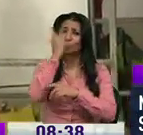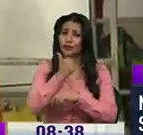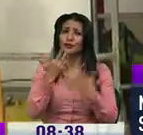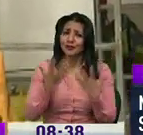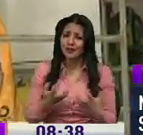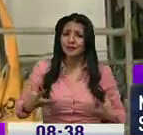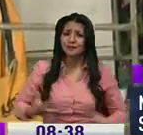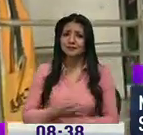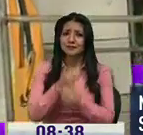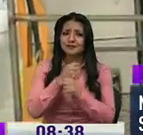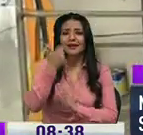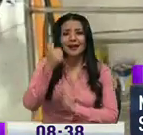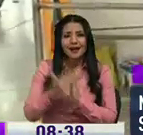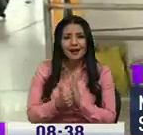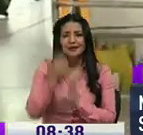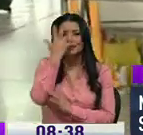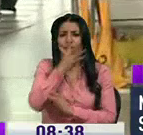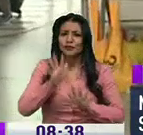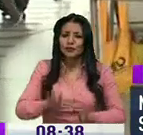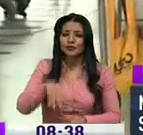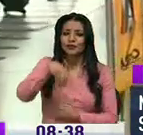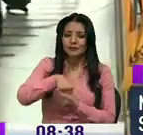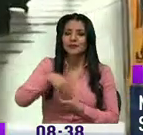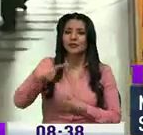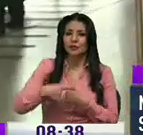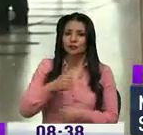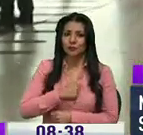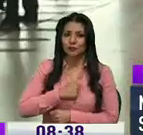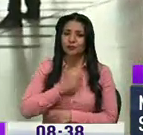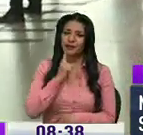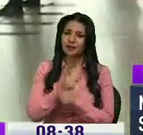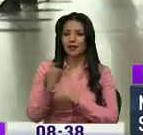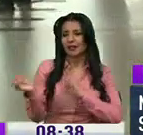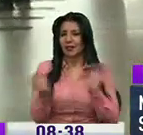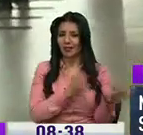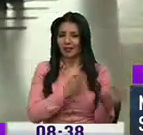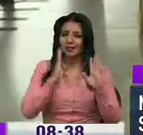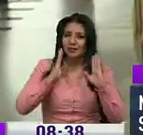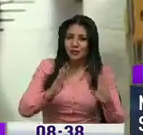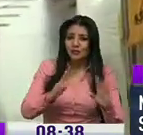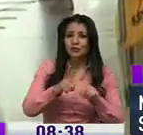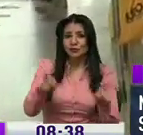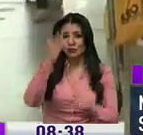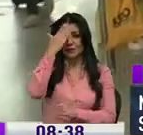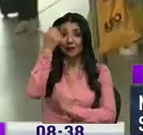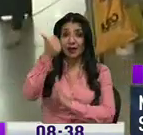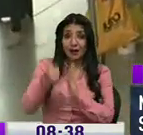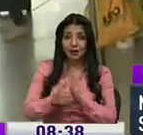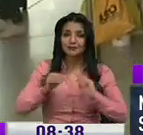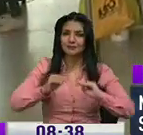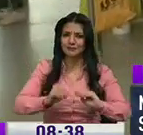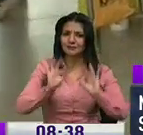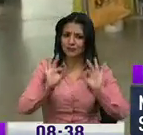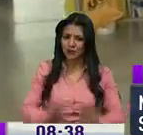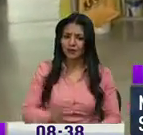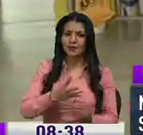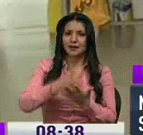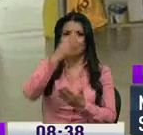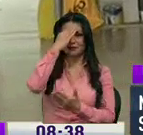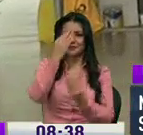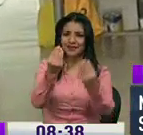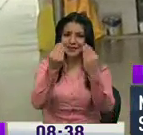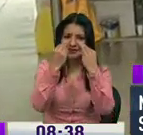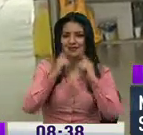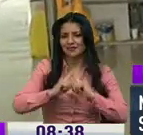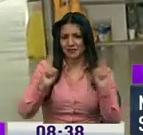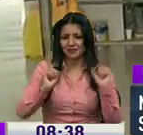ciudad con arte local, con arte que ha sido un poco abandonado. Sabemos que el arte educa, el arte también nos enseña